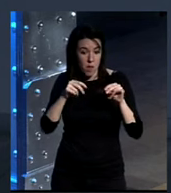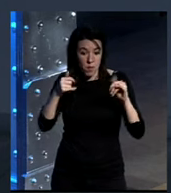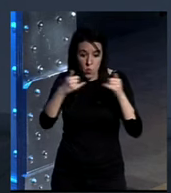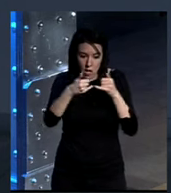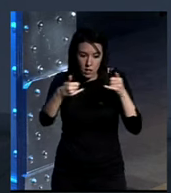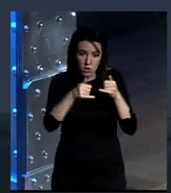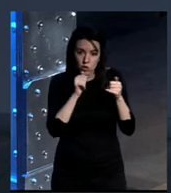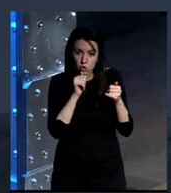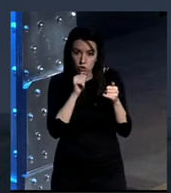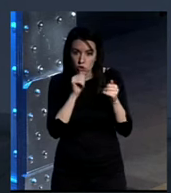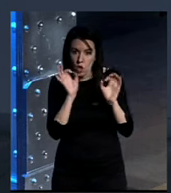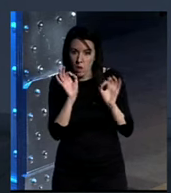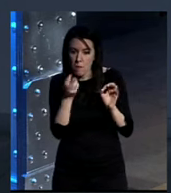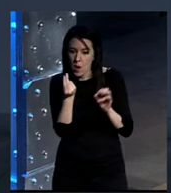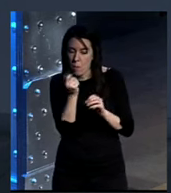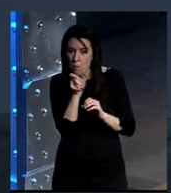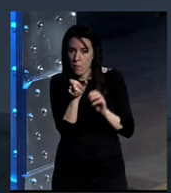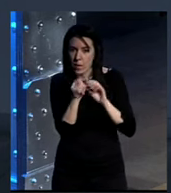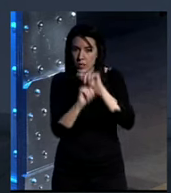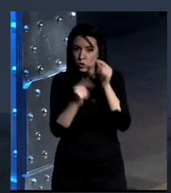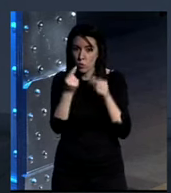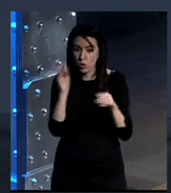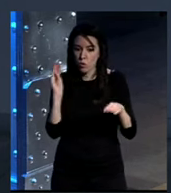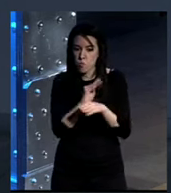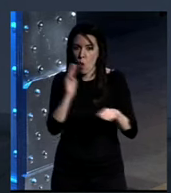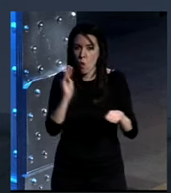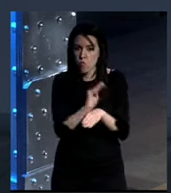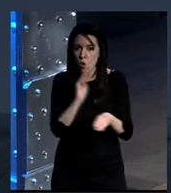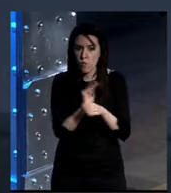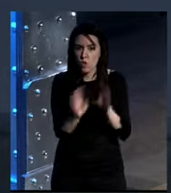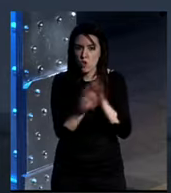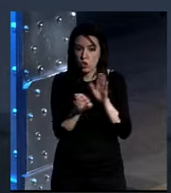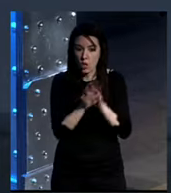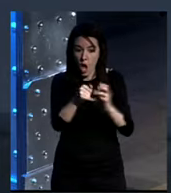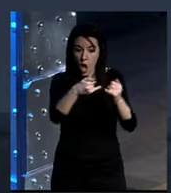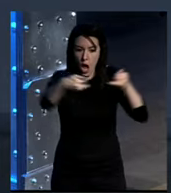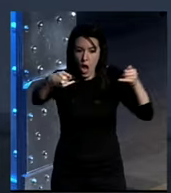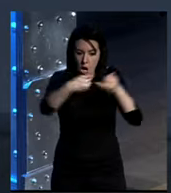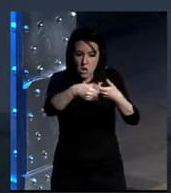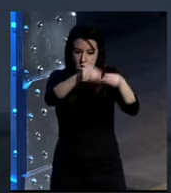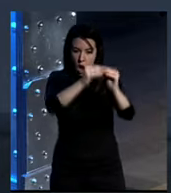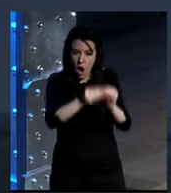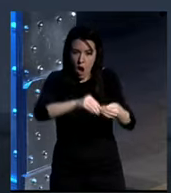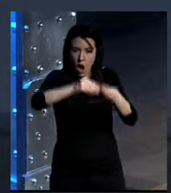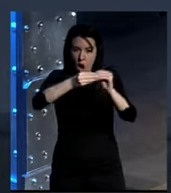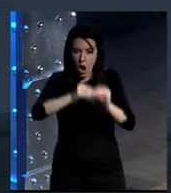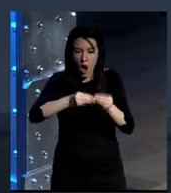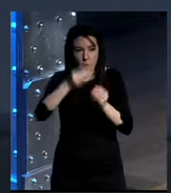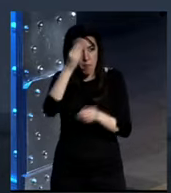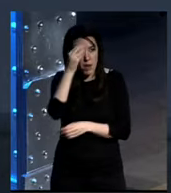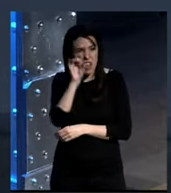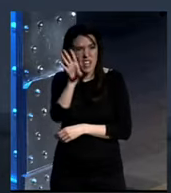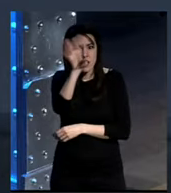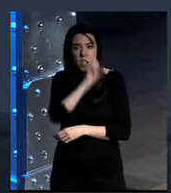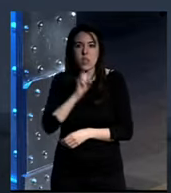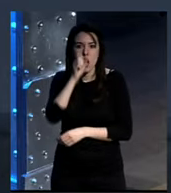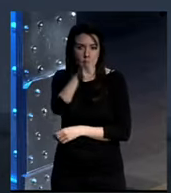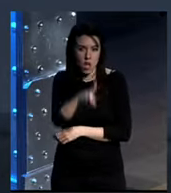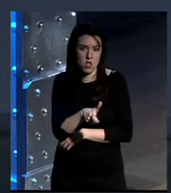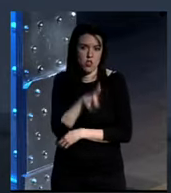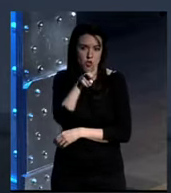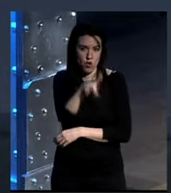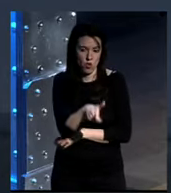sea el presupuesto continuaban haciendo aquella red y verdaderamente fue tremenda y duró, pues no me acuerdo ahora, 15 años o algo por el